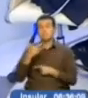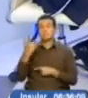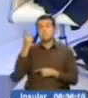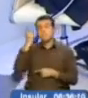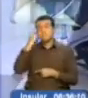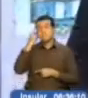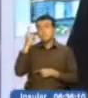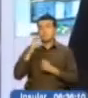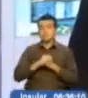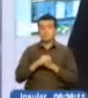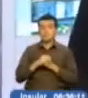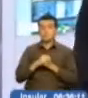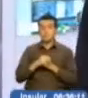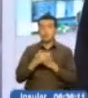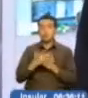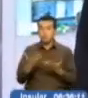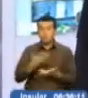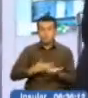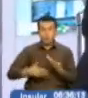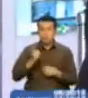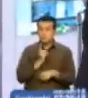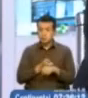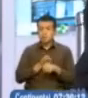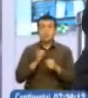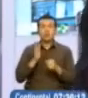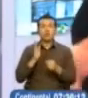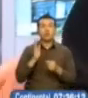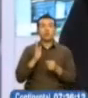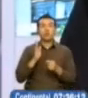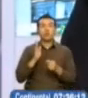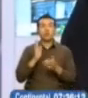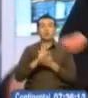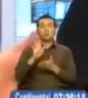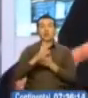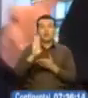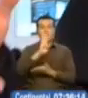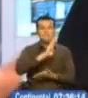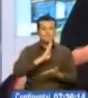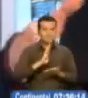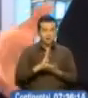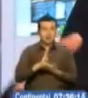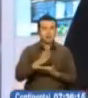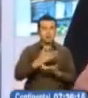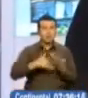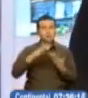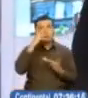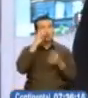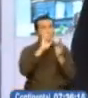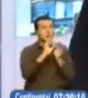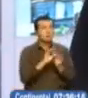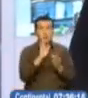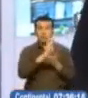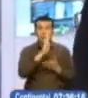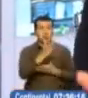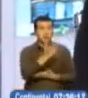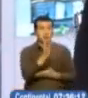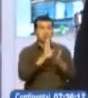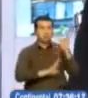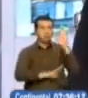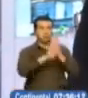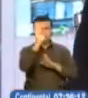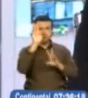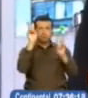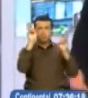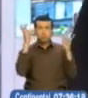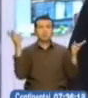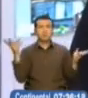en cómo los espacios públicos concretos, la escuela, por ejemplo, la escuela que está en el barrio, que puede estar ahora muy bonita, cómo esa escuela podría potencializarse